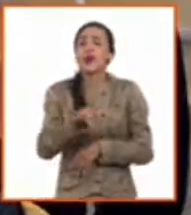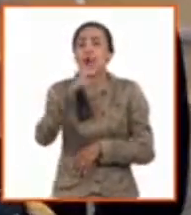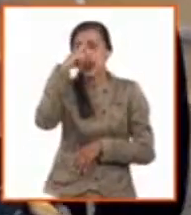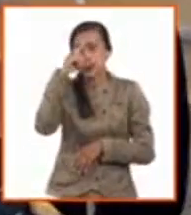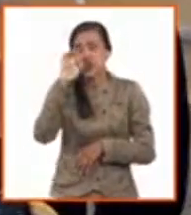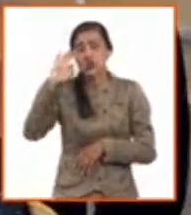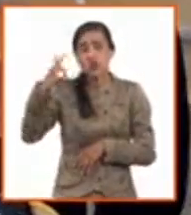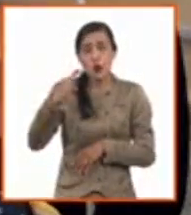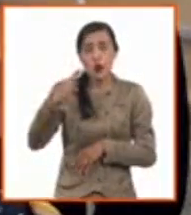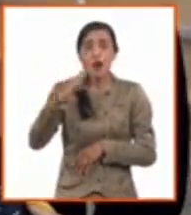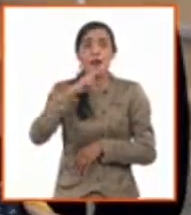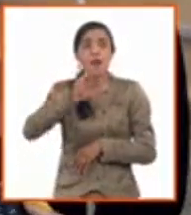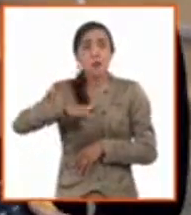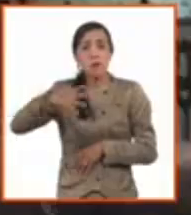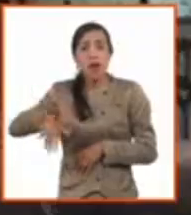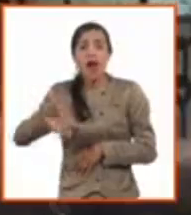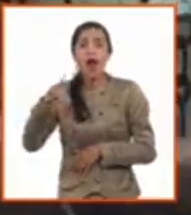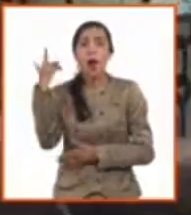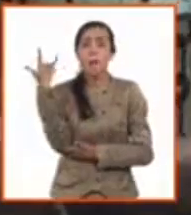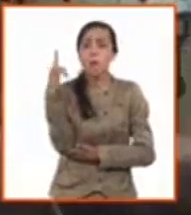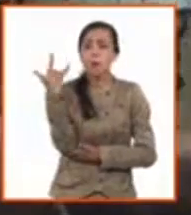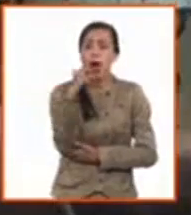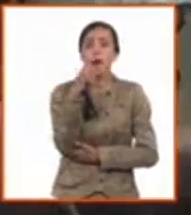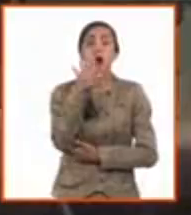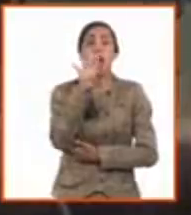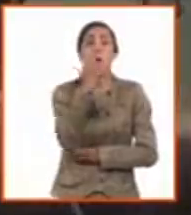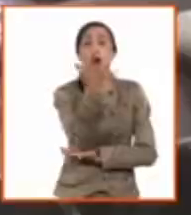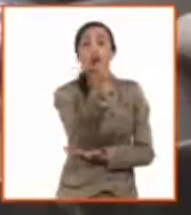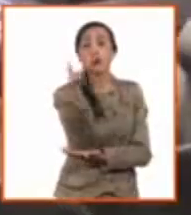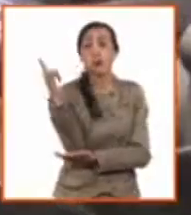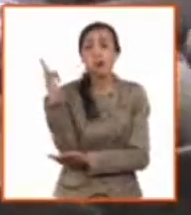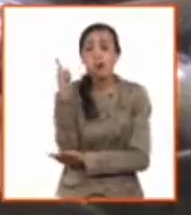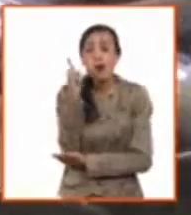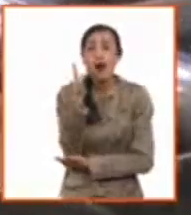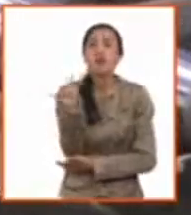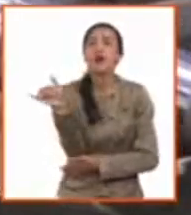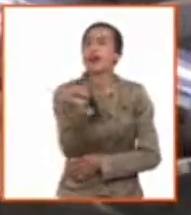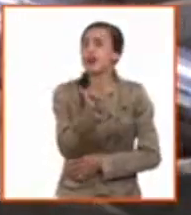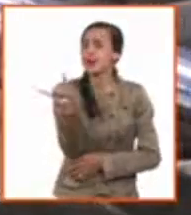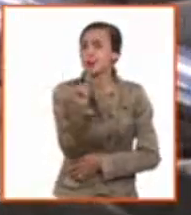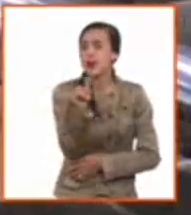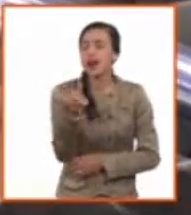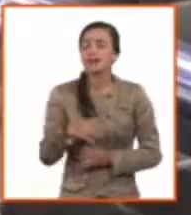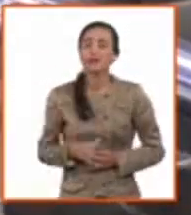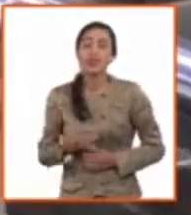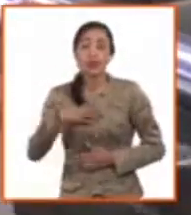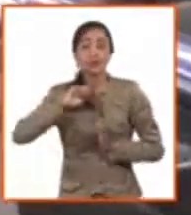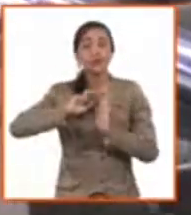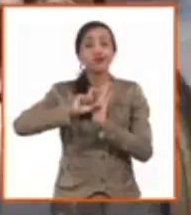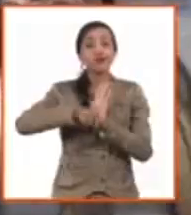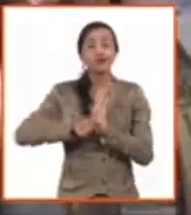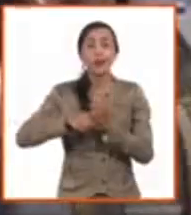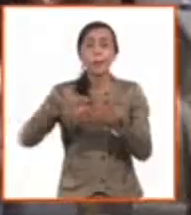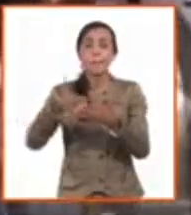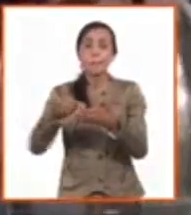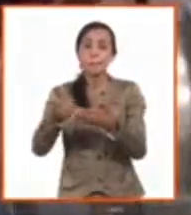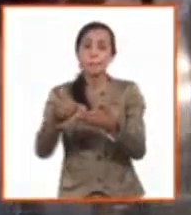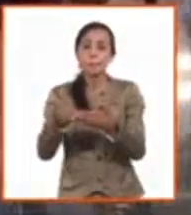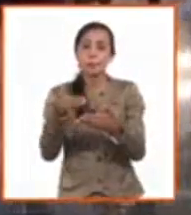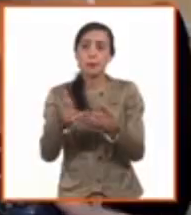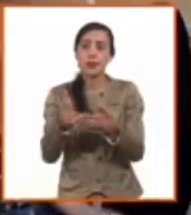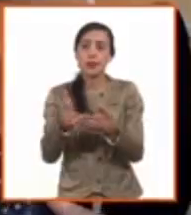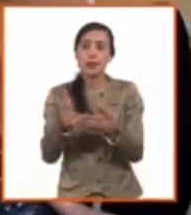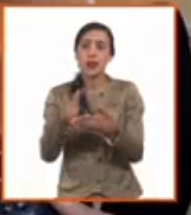solimán la más real 4 pan tenemos en contrataciones con la entidad